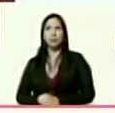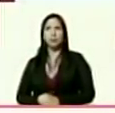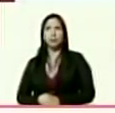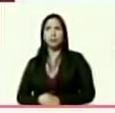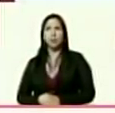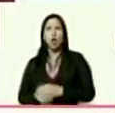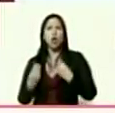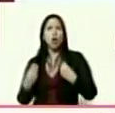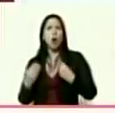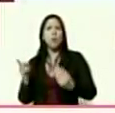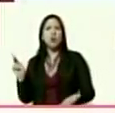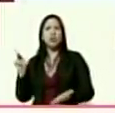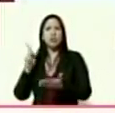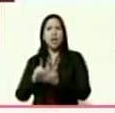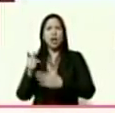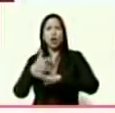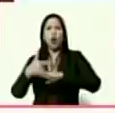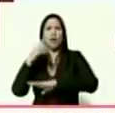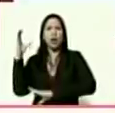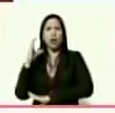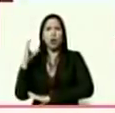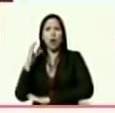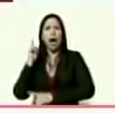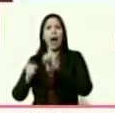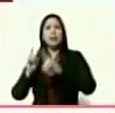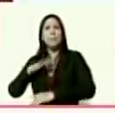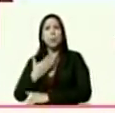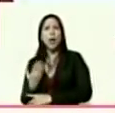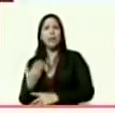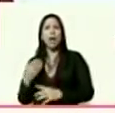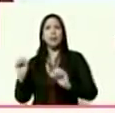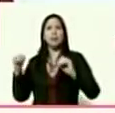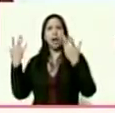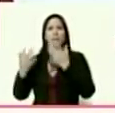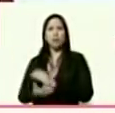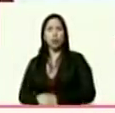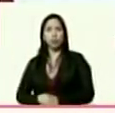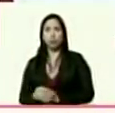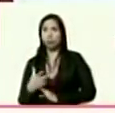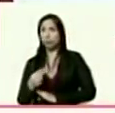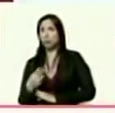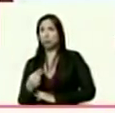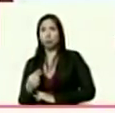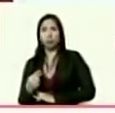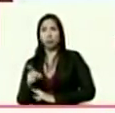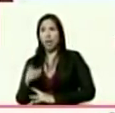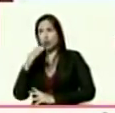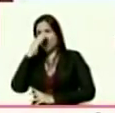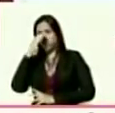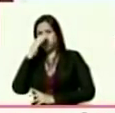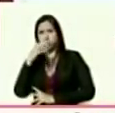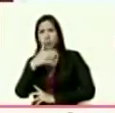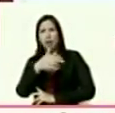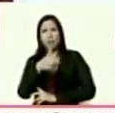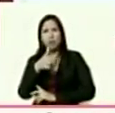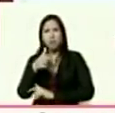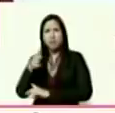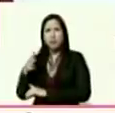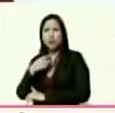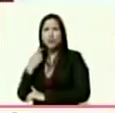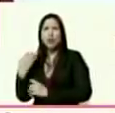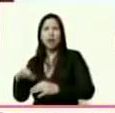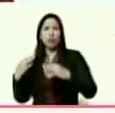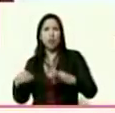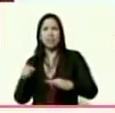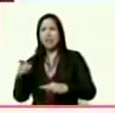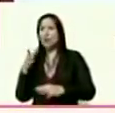Como llegan ellos a gobernar en Colombia, ¿alguien puede estar a salvo? No, esos son asesinos de naturaleza. Y ellos no creen en la